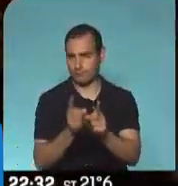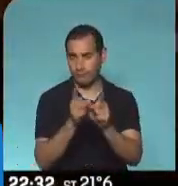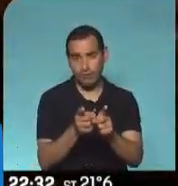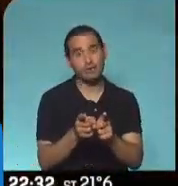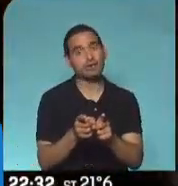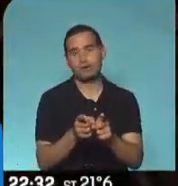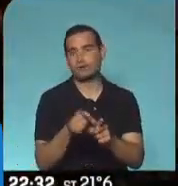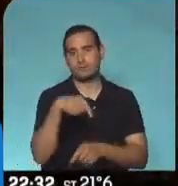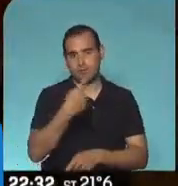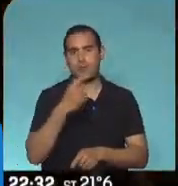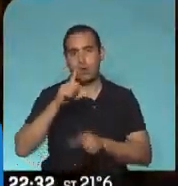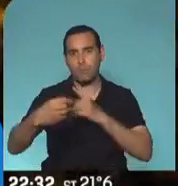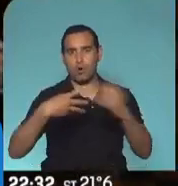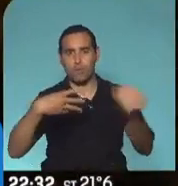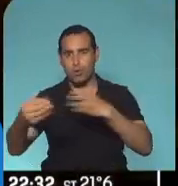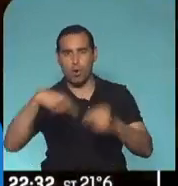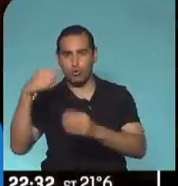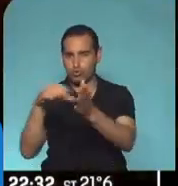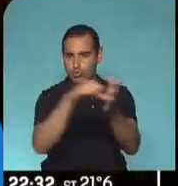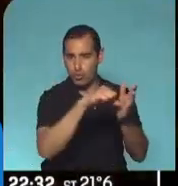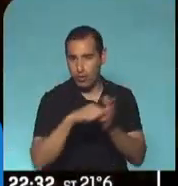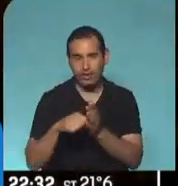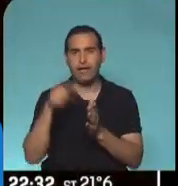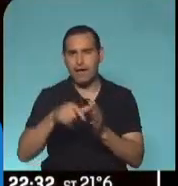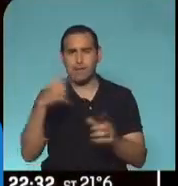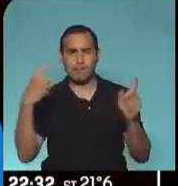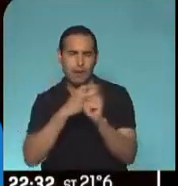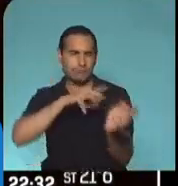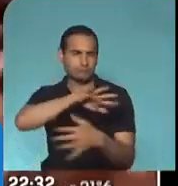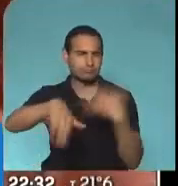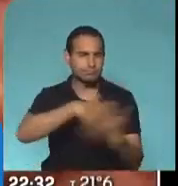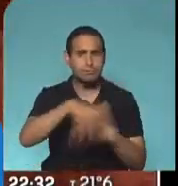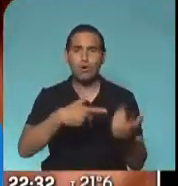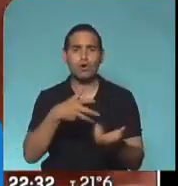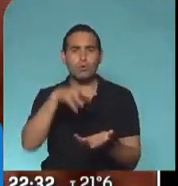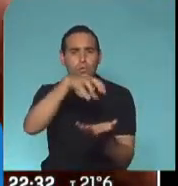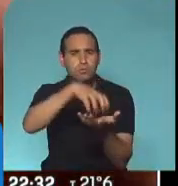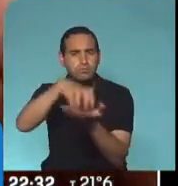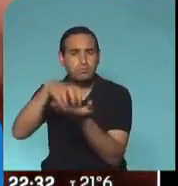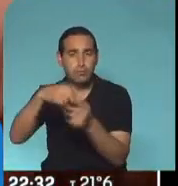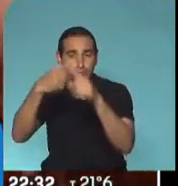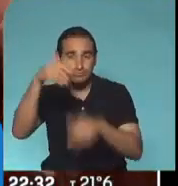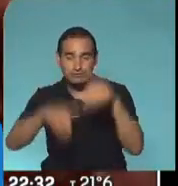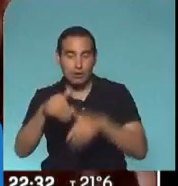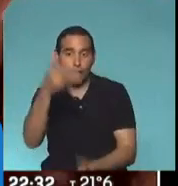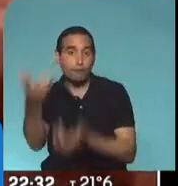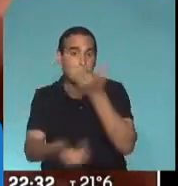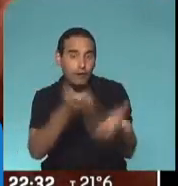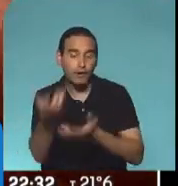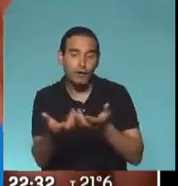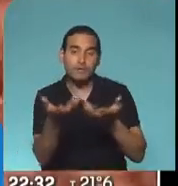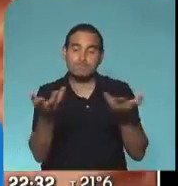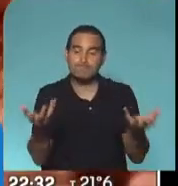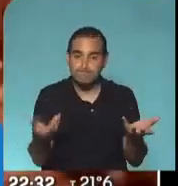que fue replicada en todo el país. Se registraron incidentes y también muchos centros de cómputos fueron incendiados, motivo por el